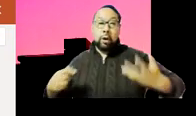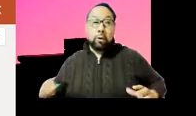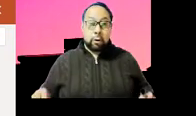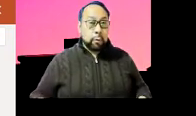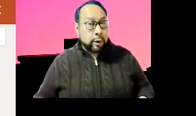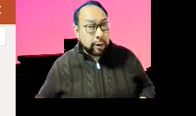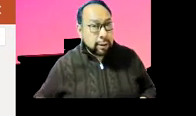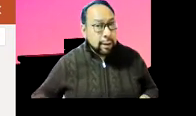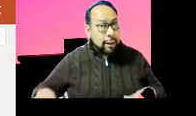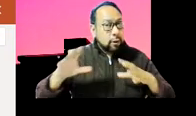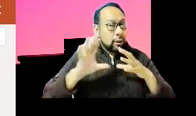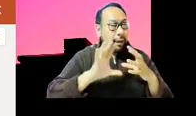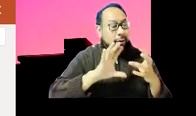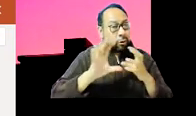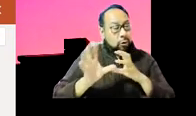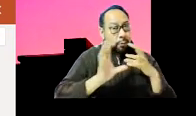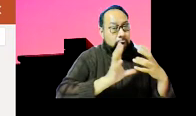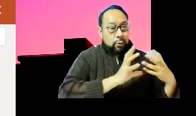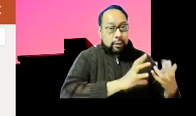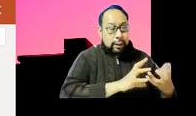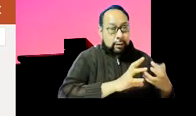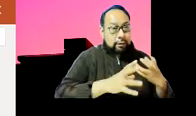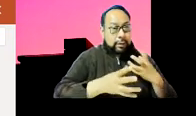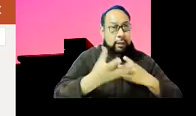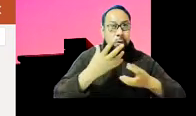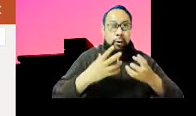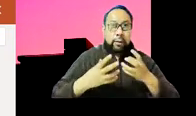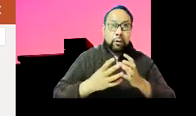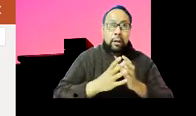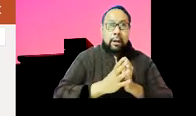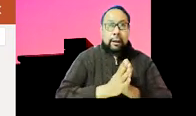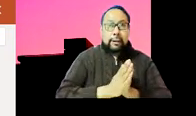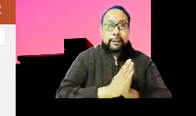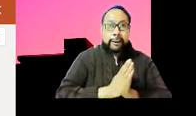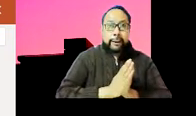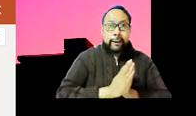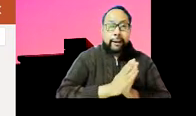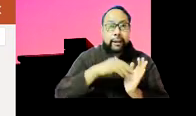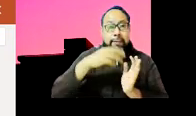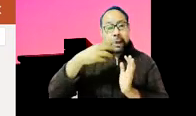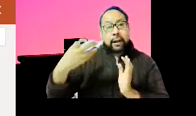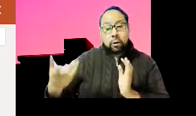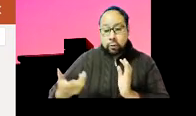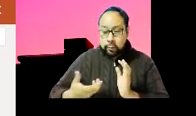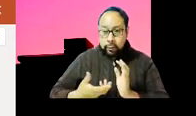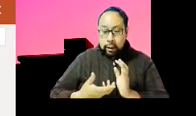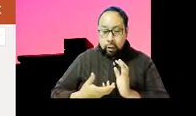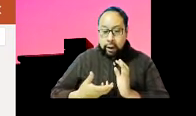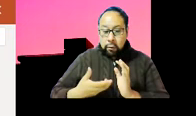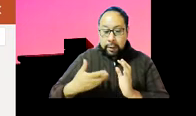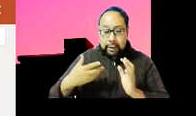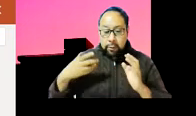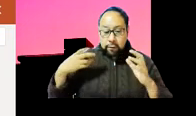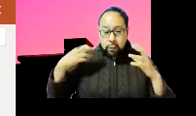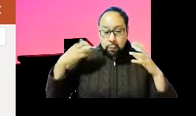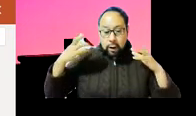buena, pero nosotros somos mejores. Entonces, esto lo podemos transmitir, lo podemos ir trabajando